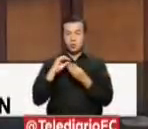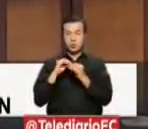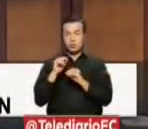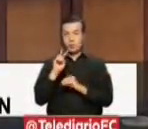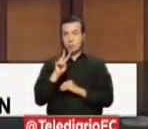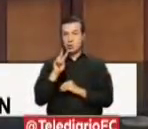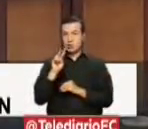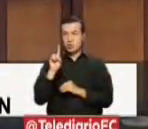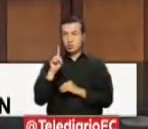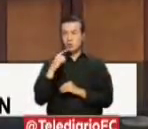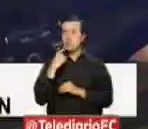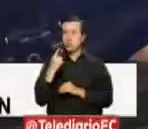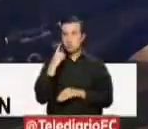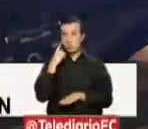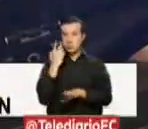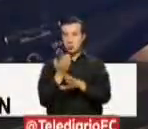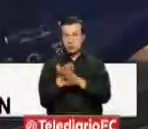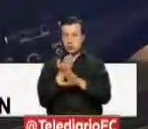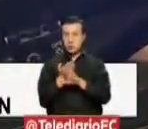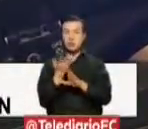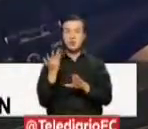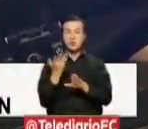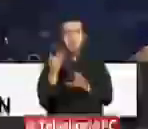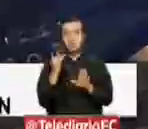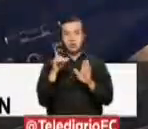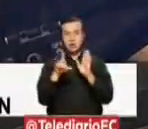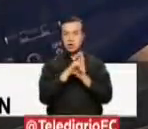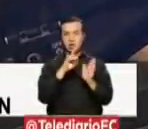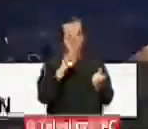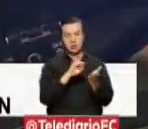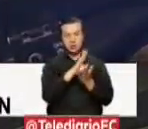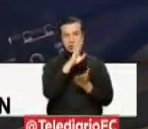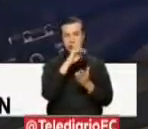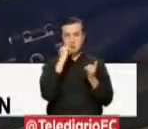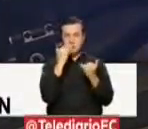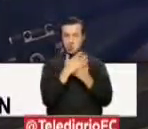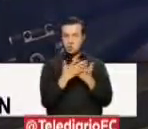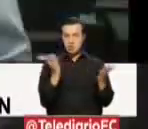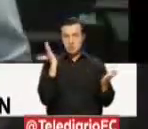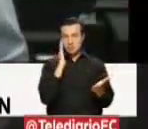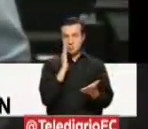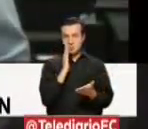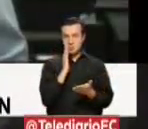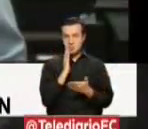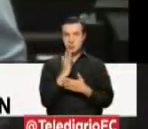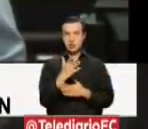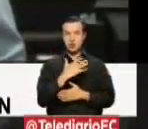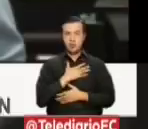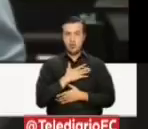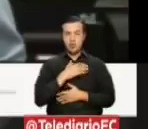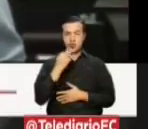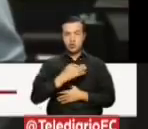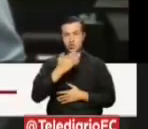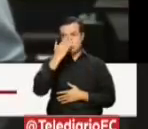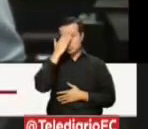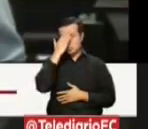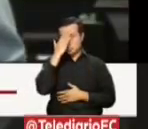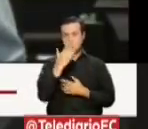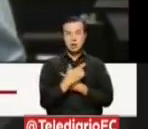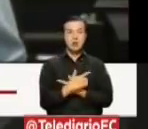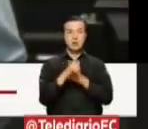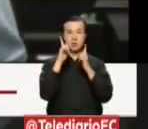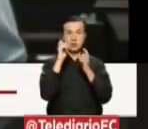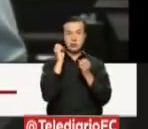proyecto presentado hace más de un año. Planteaba la derogatoria de la ley, tema que hoy ha sido descartado. Soy una convencida de que la libertad